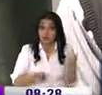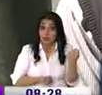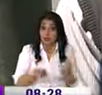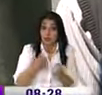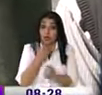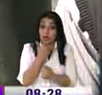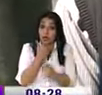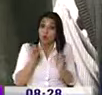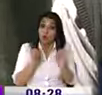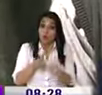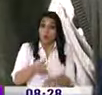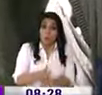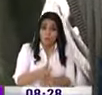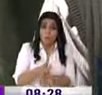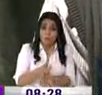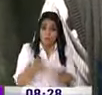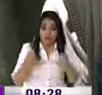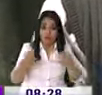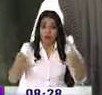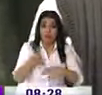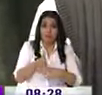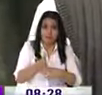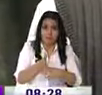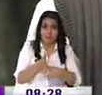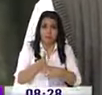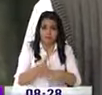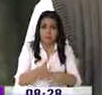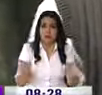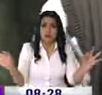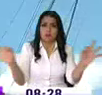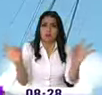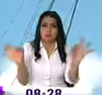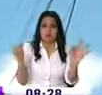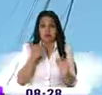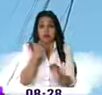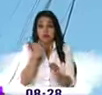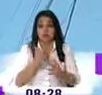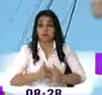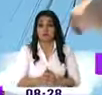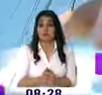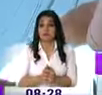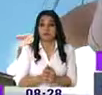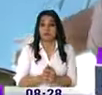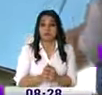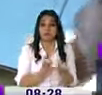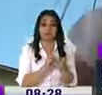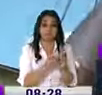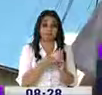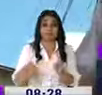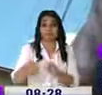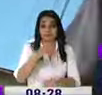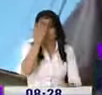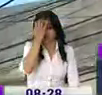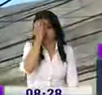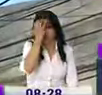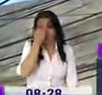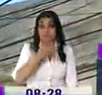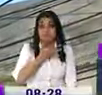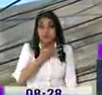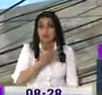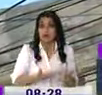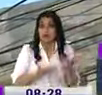si queda en el piso por la corriente que transporta. Los vecinos están preocupados puesto que temen que se produzca